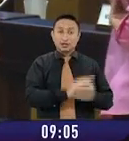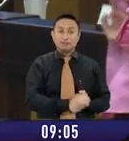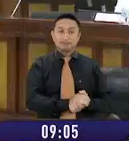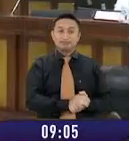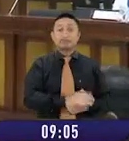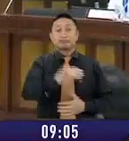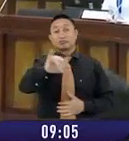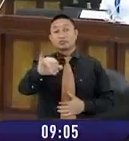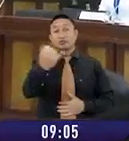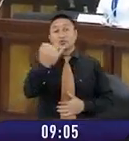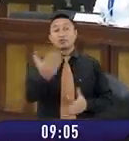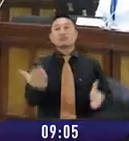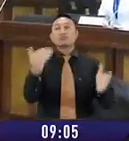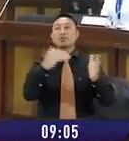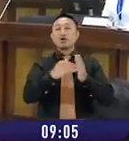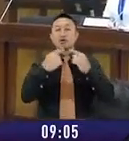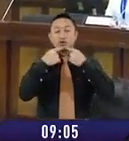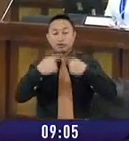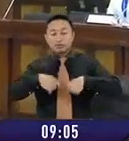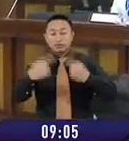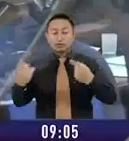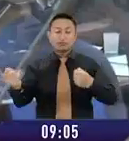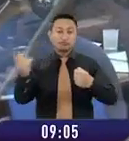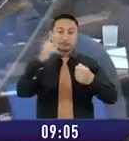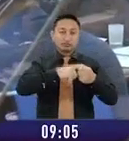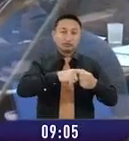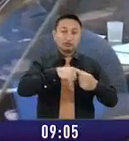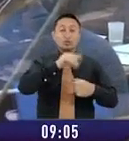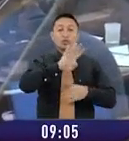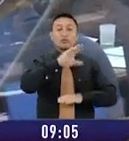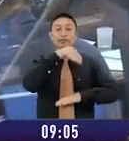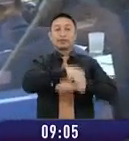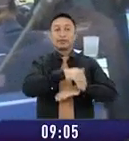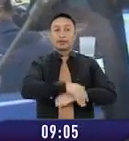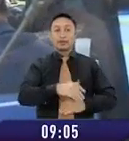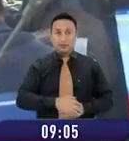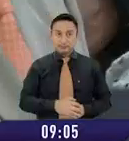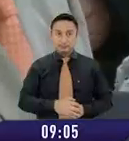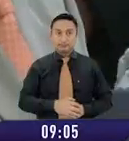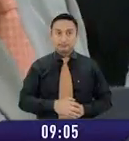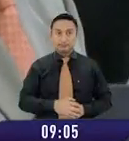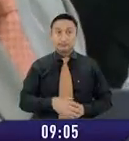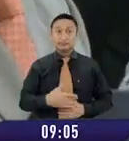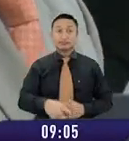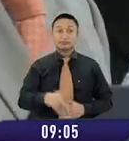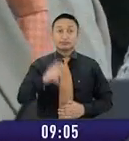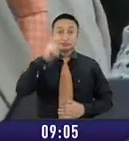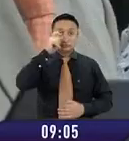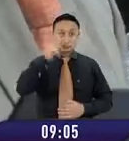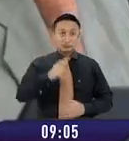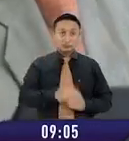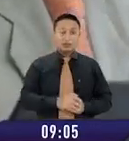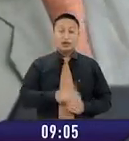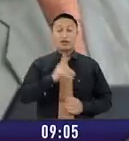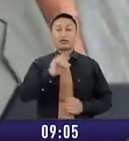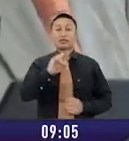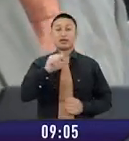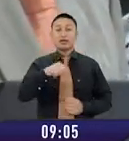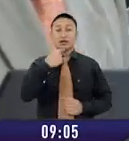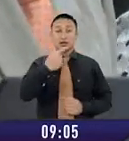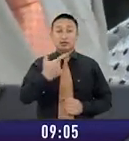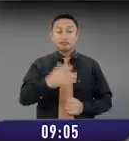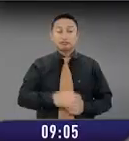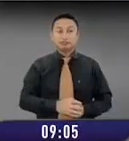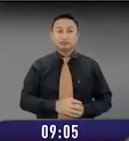se ha vuelto a hacer una nueva convocatoria a las 4 de la tarde, pero la fiscal general del Estado ya ha hecho pública su